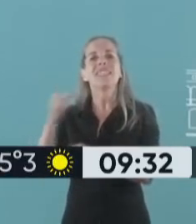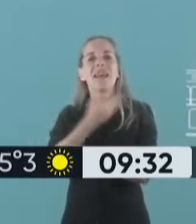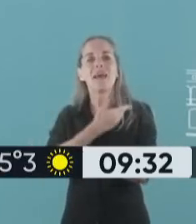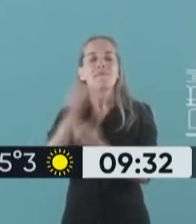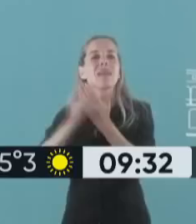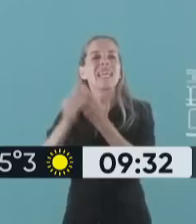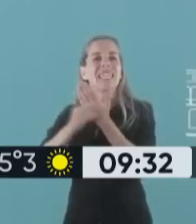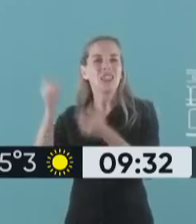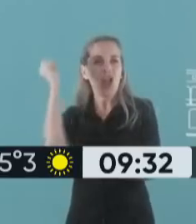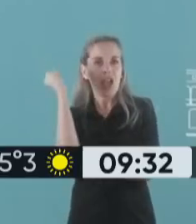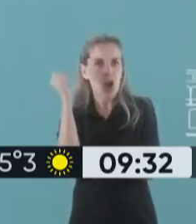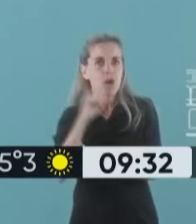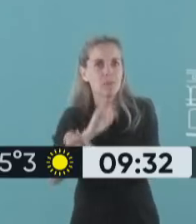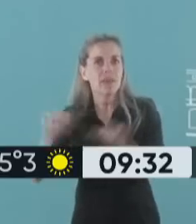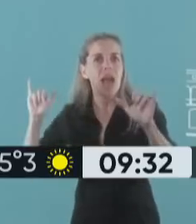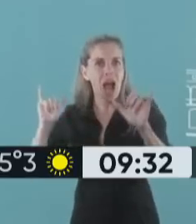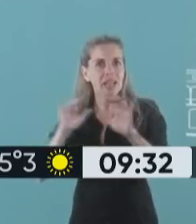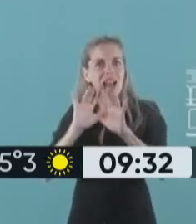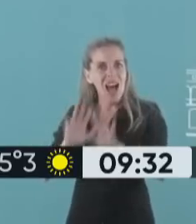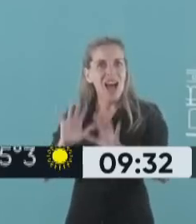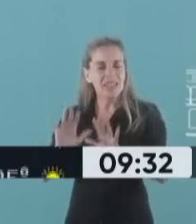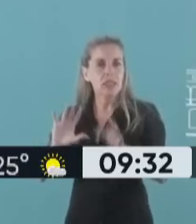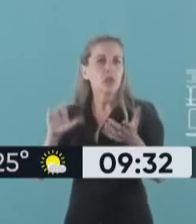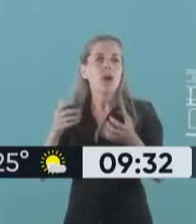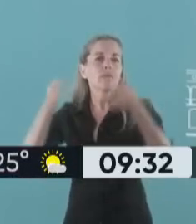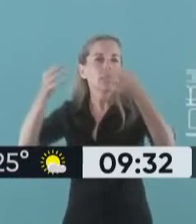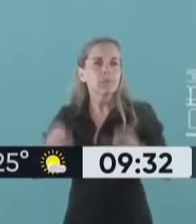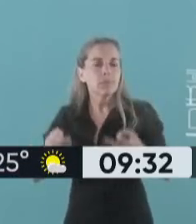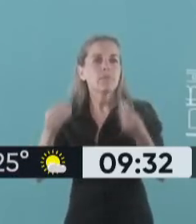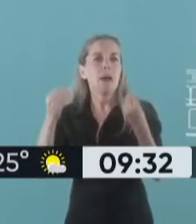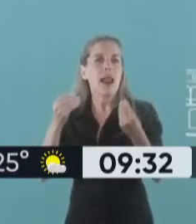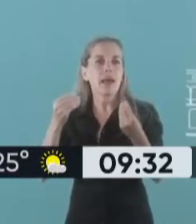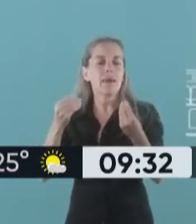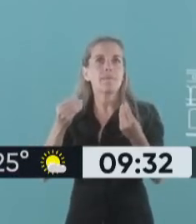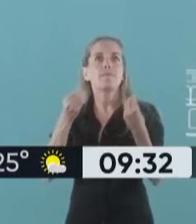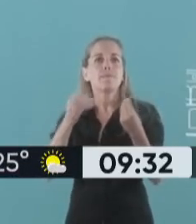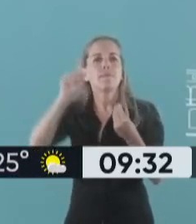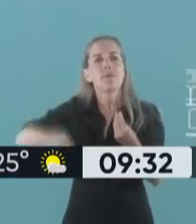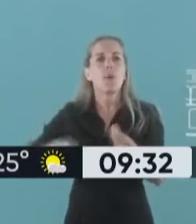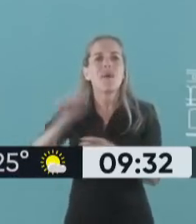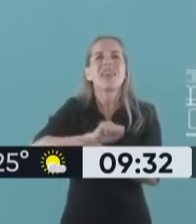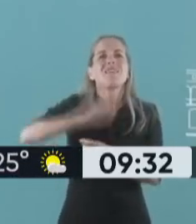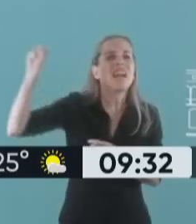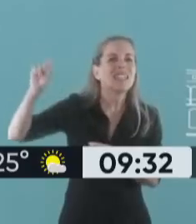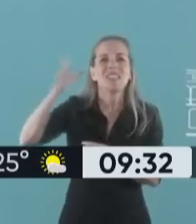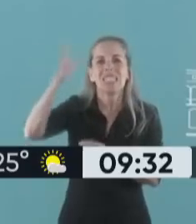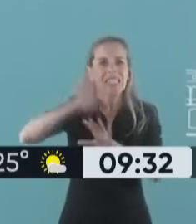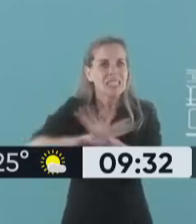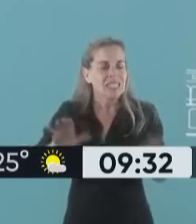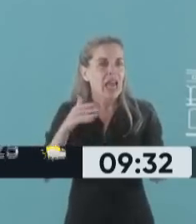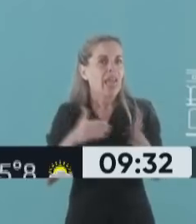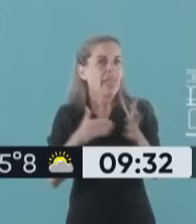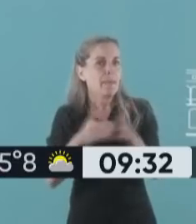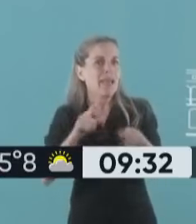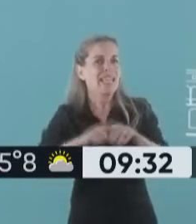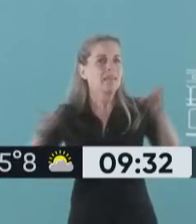están de manera tal que no hay ninguna razón para que esas variables expliquen esta inflación. Esto tiene que ver más con cuestiones estacionales, tiene que ver en